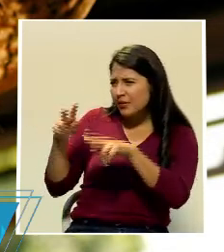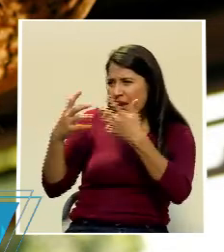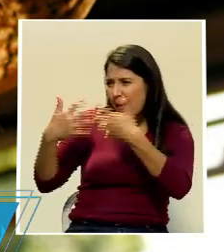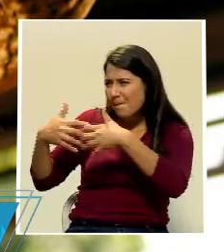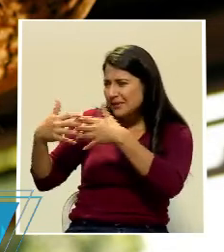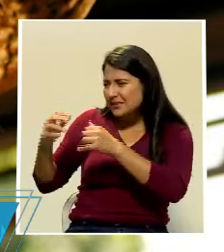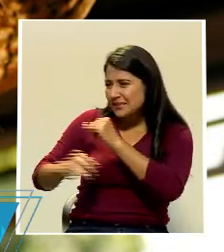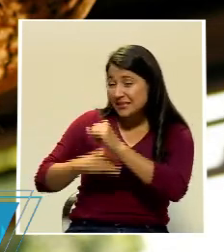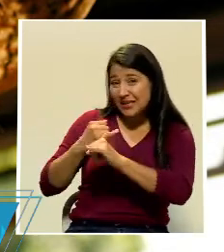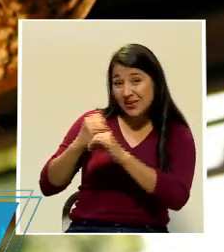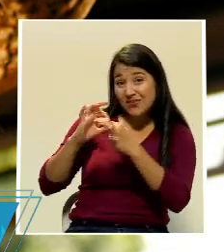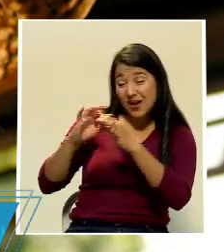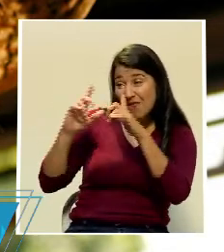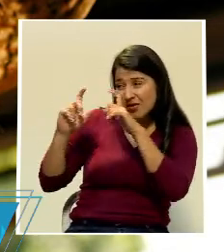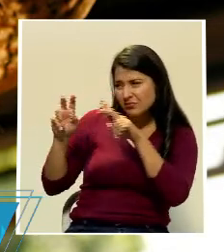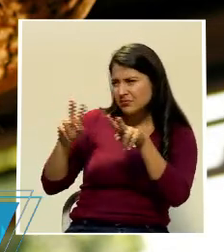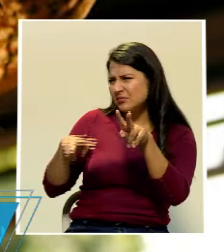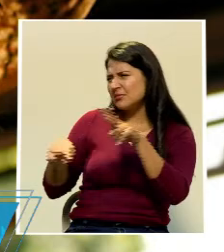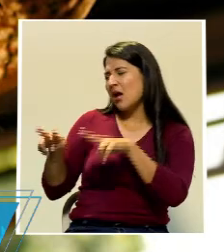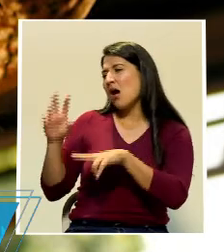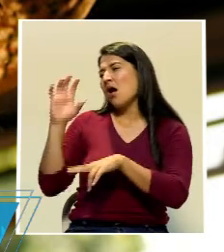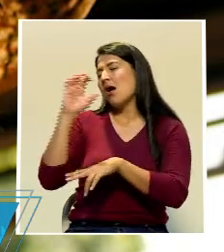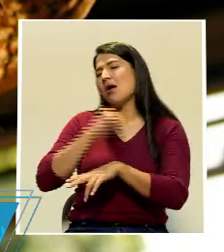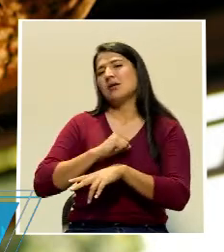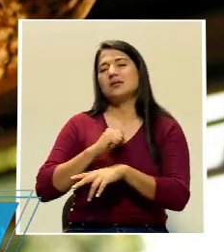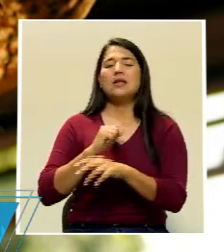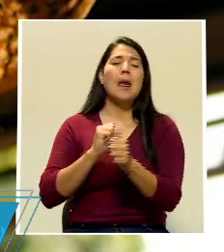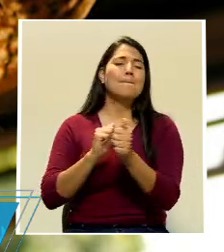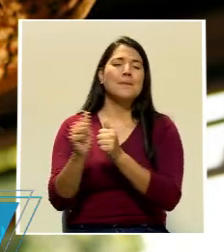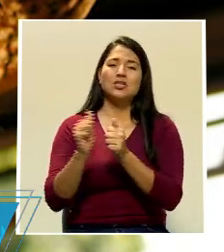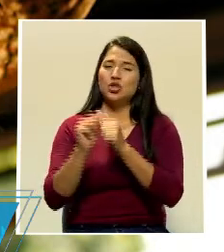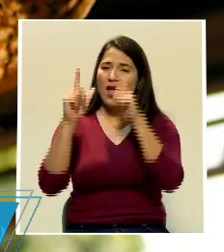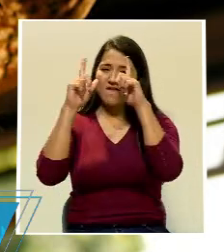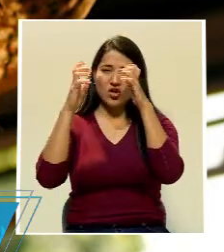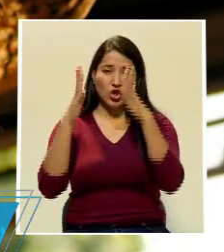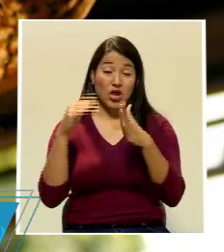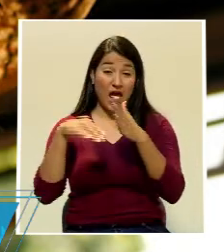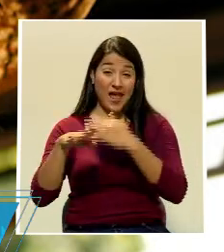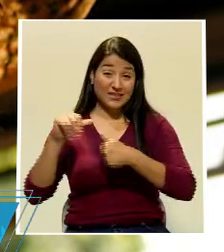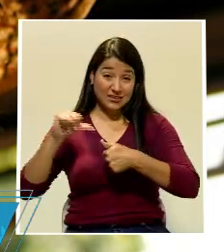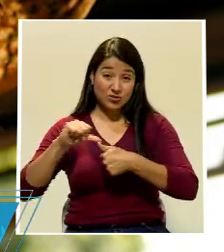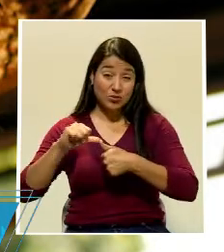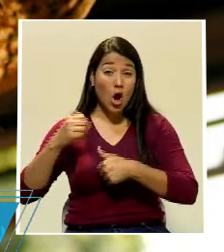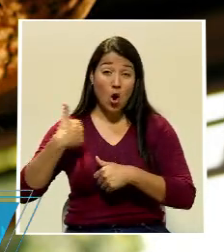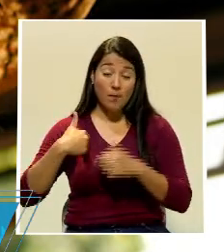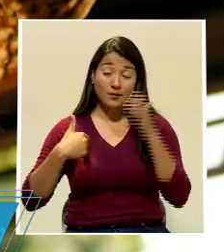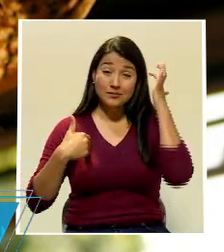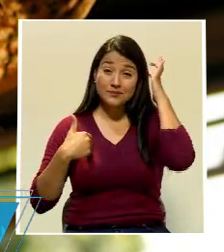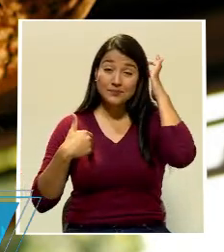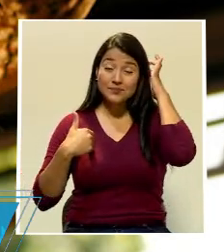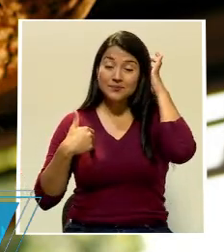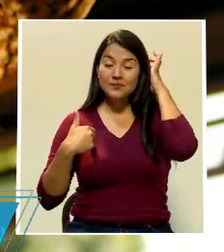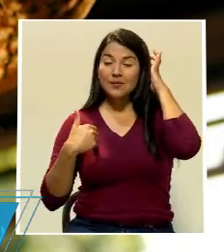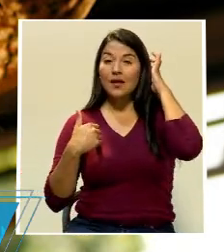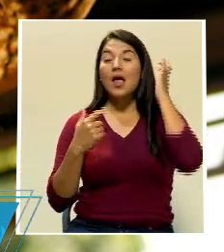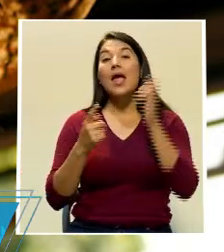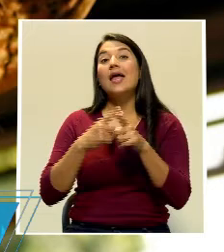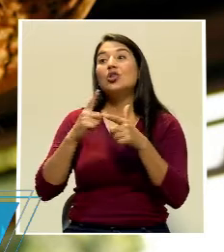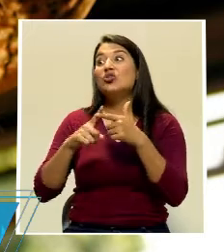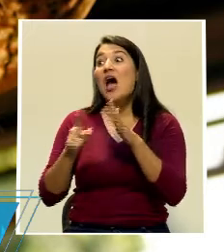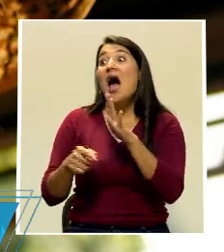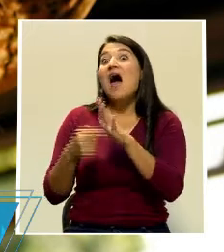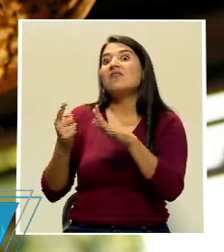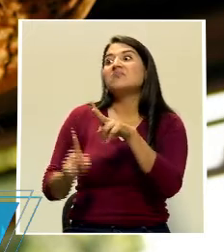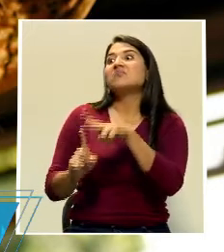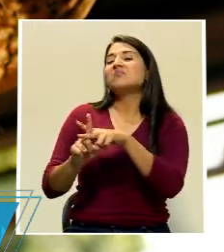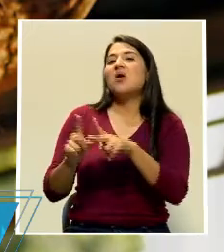internacionales, casi todos los fotógrafos, por lo menos en Centroamérica, son hombres. Entonces, de vez en cuando hay una mujer, pero